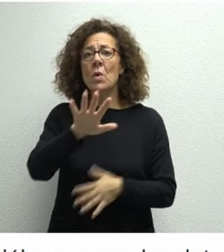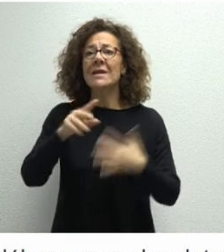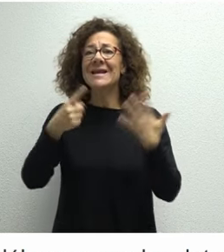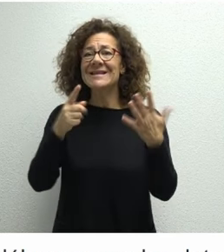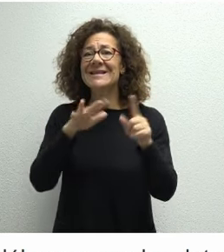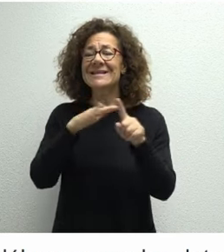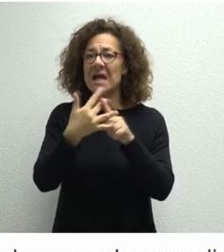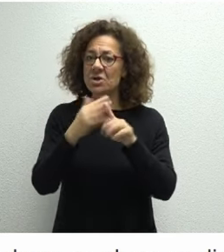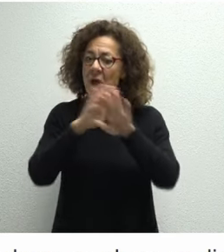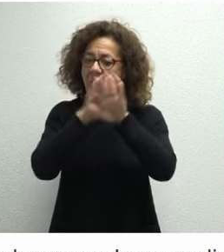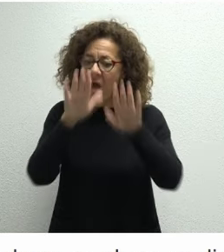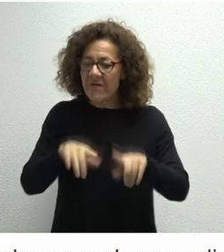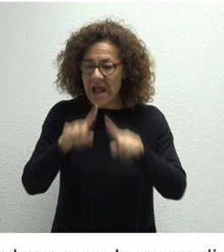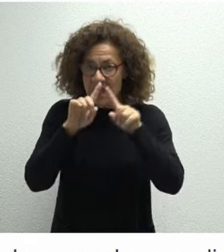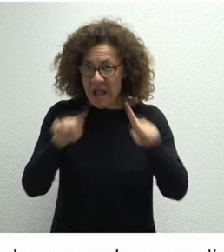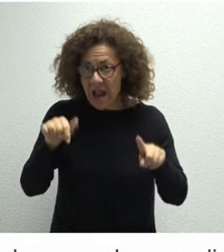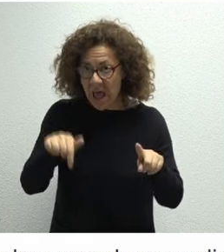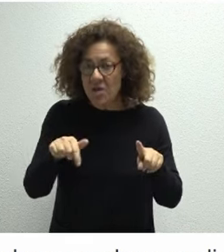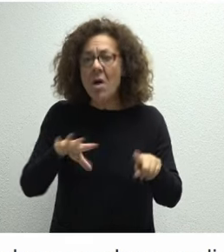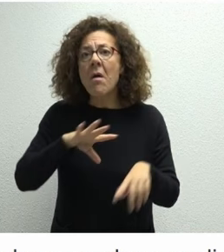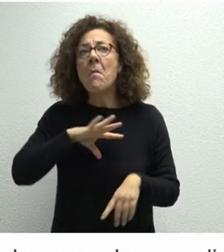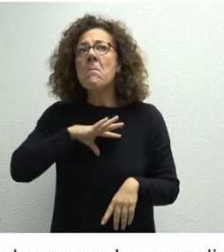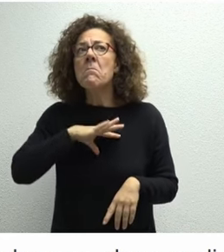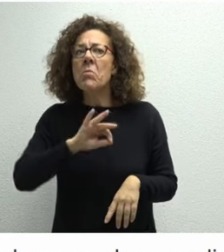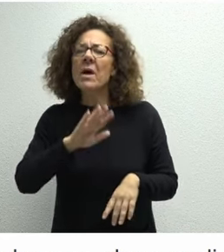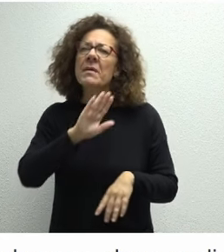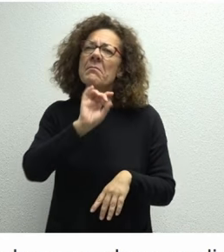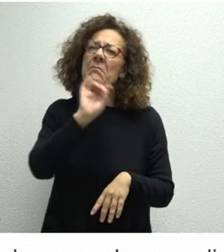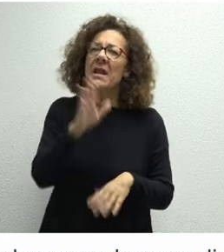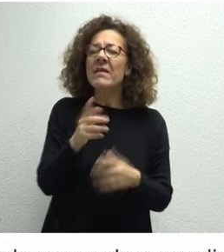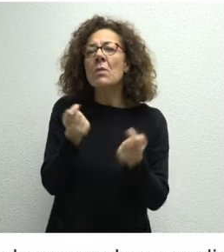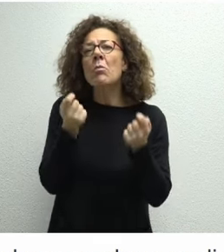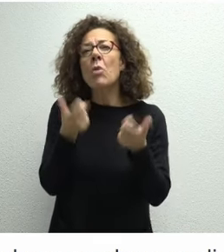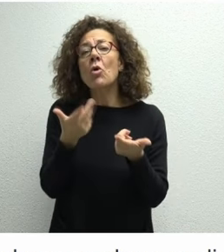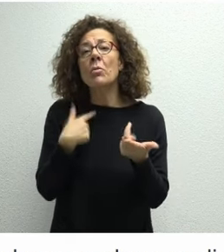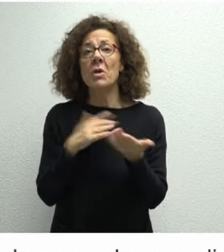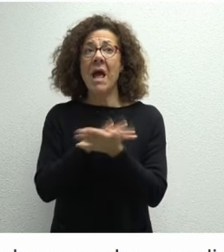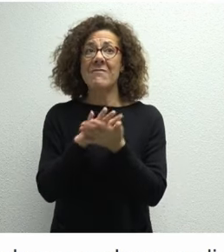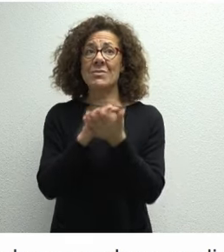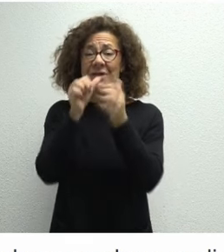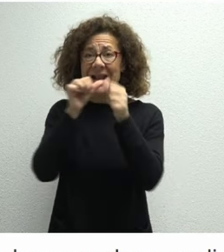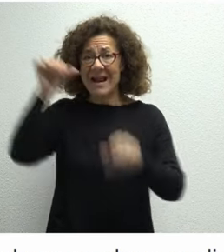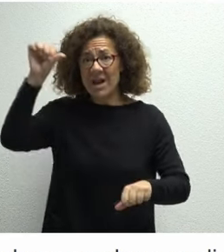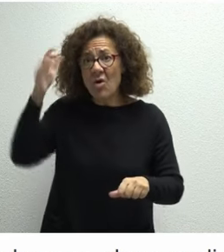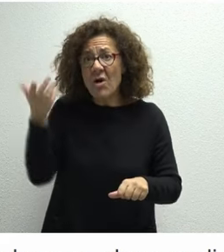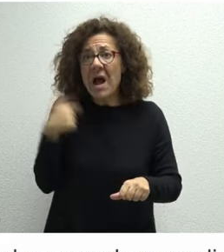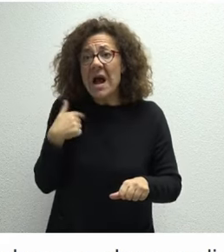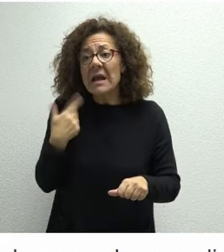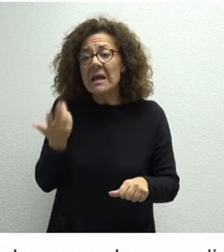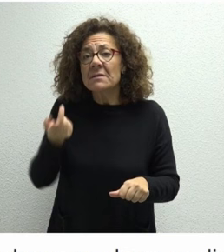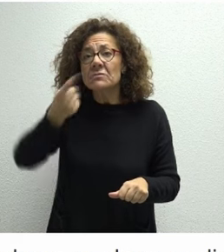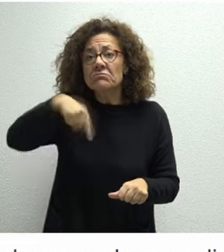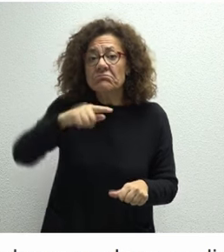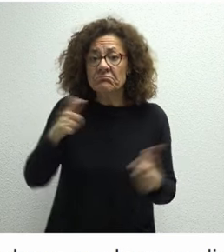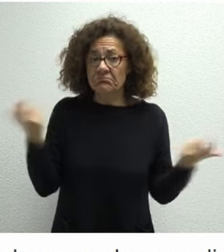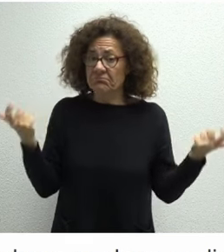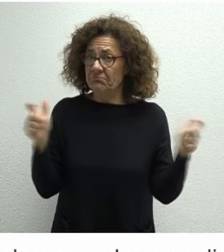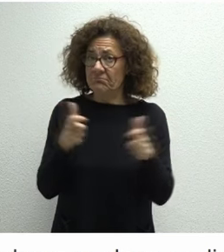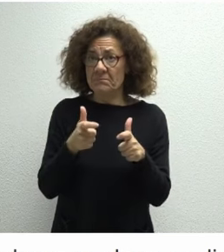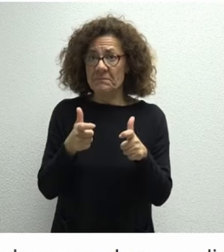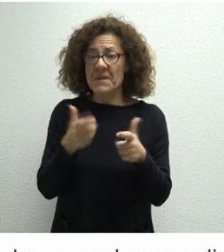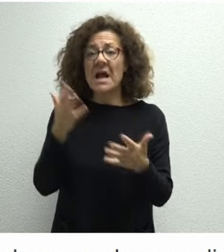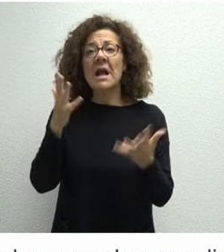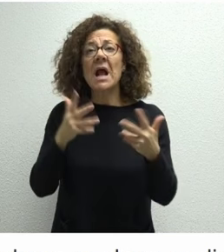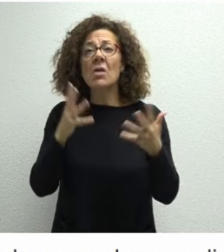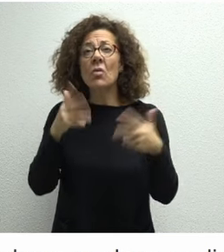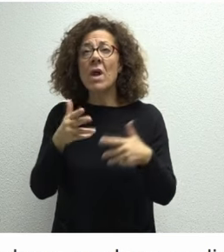finales de año pueden parecer pocos pero estamos hablando Pues de La Rioja donde Bueno pues somos somos pocos se ha calculado